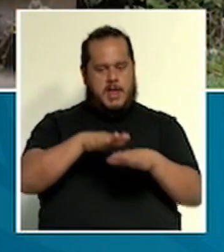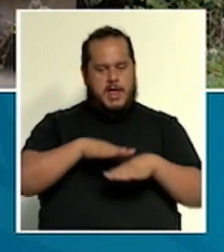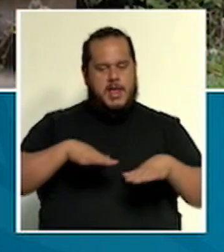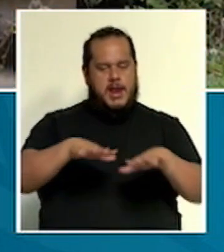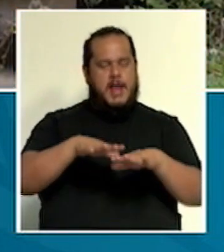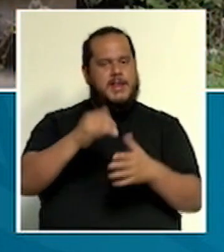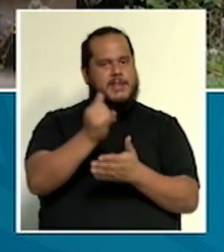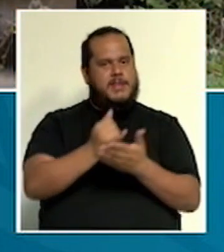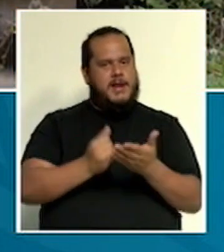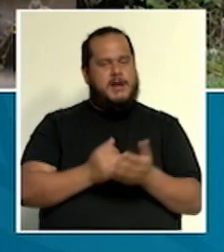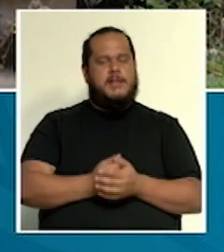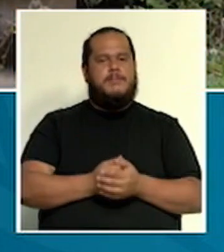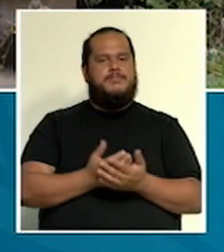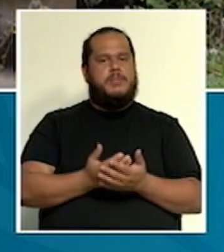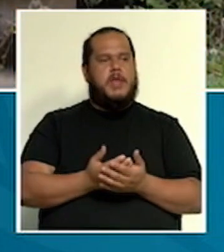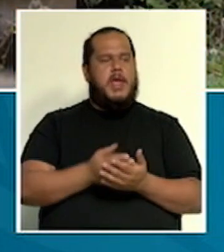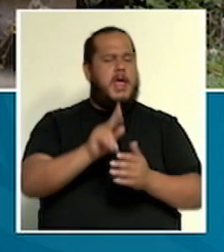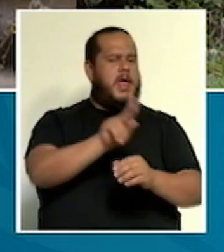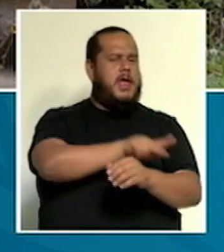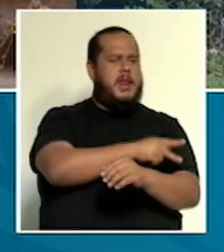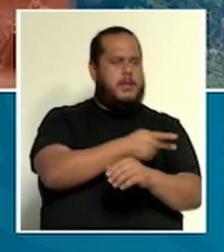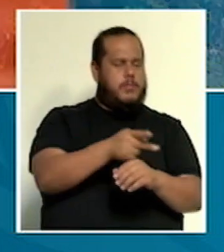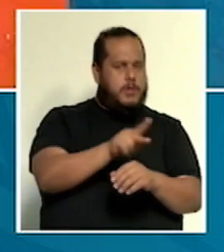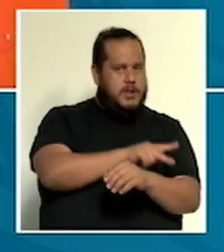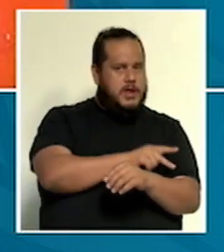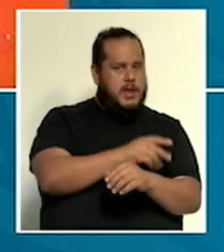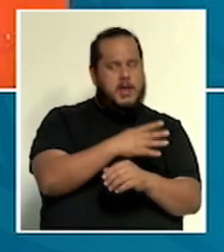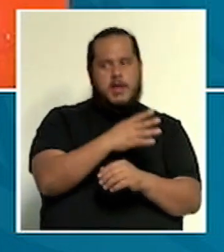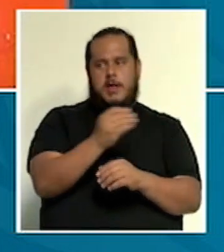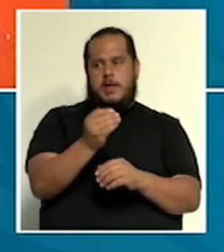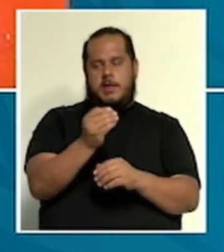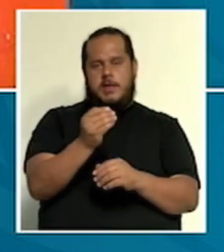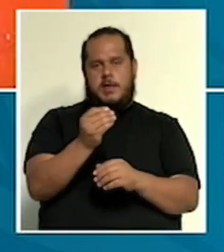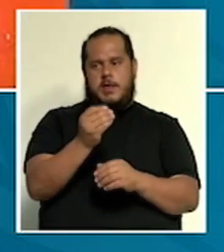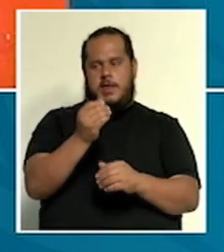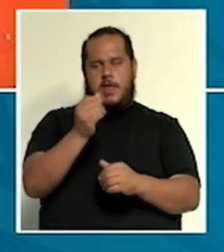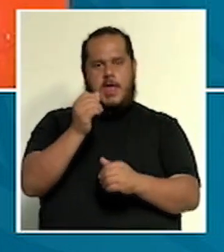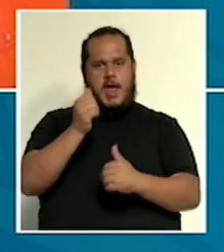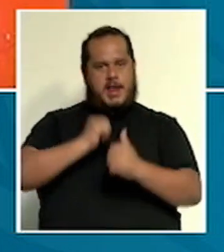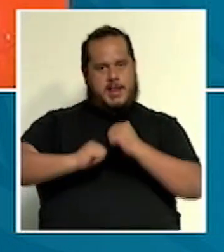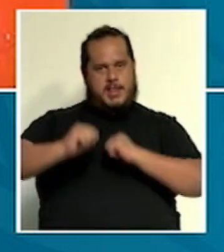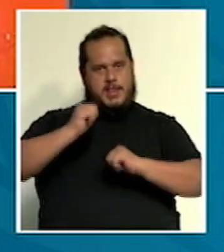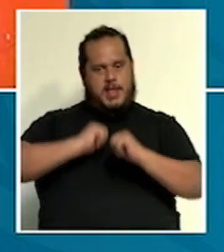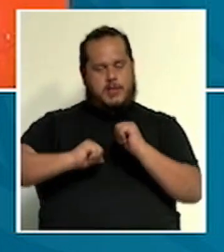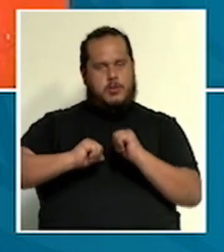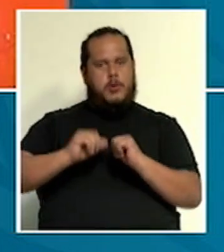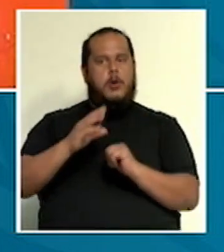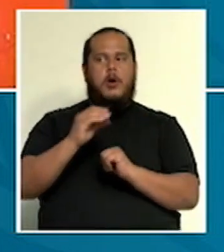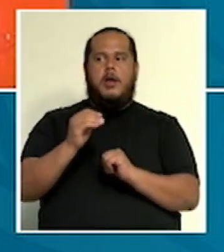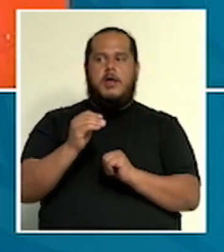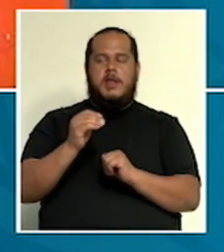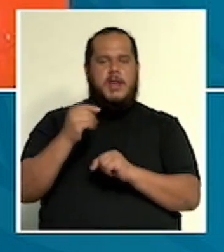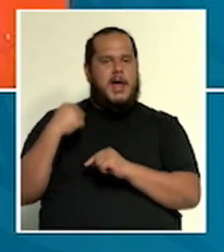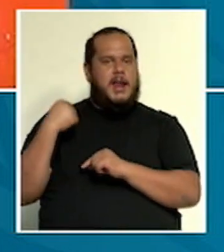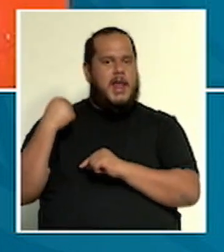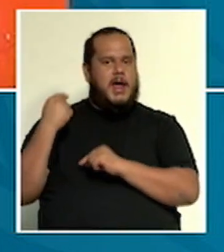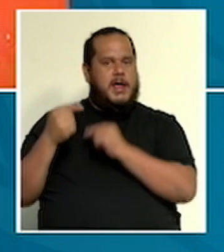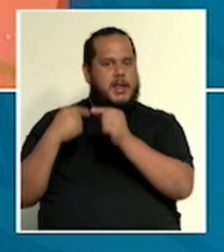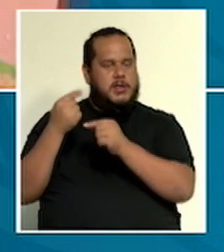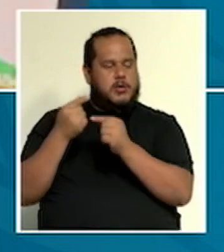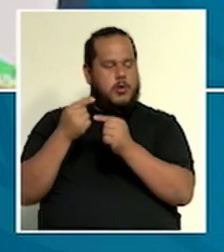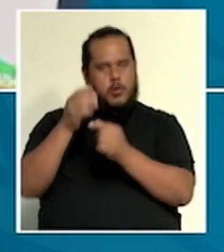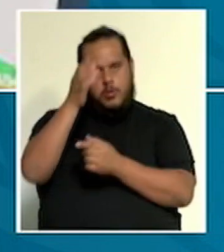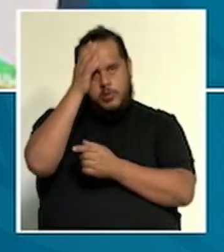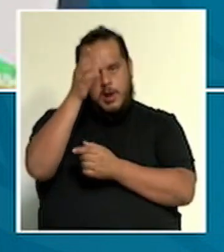arte, tanto a la poesía como al teatro, como a la gestión cultural, porque desde esa